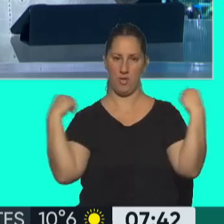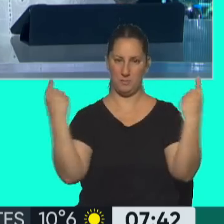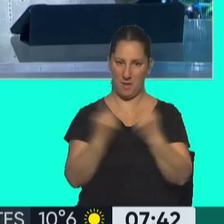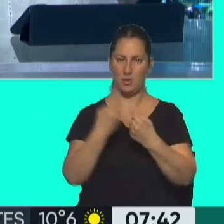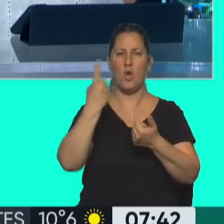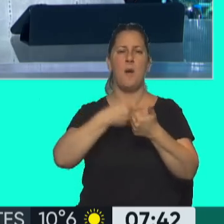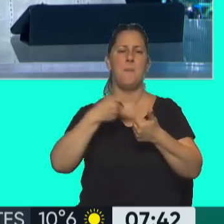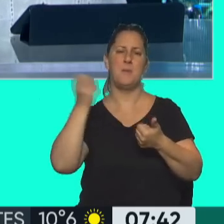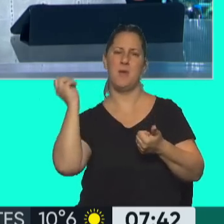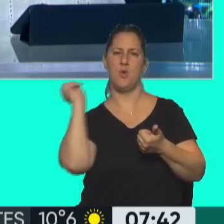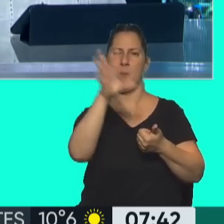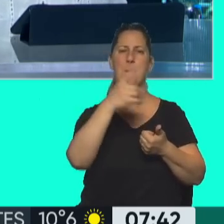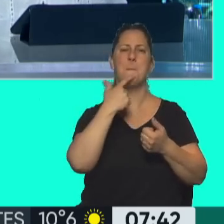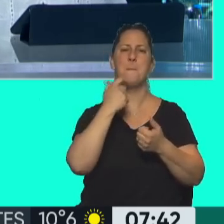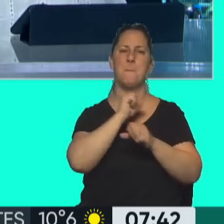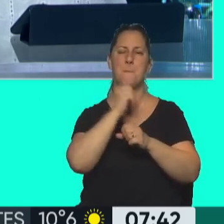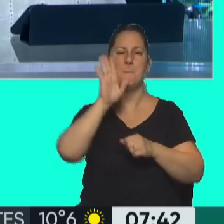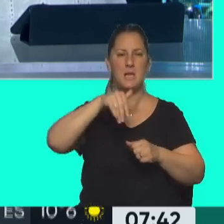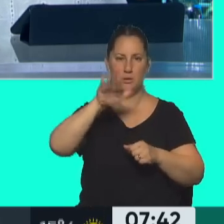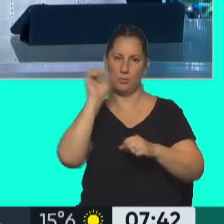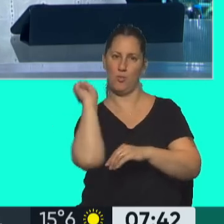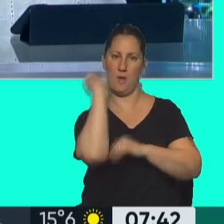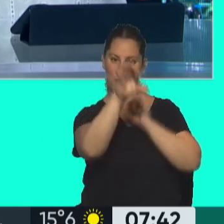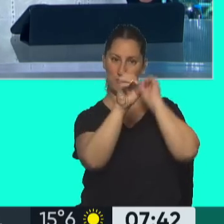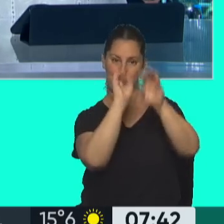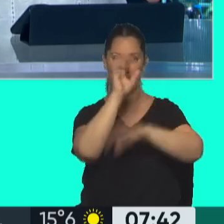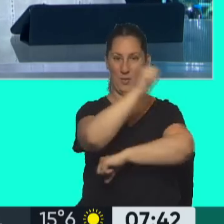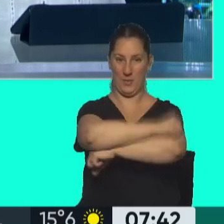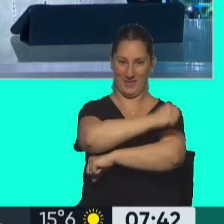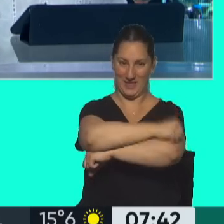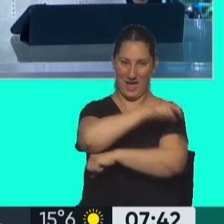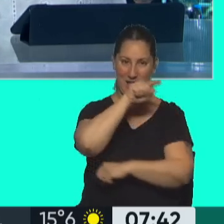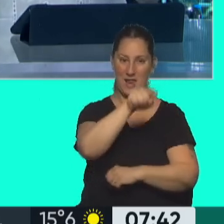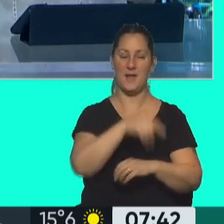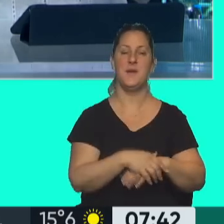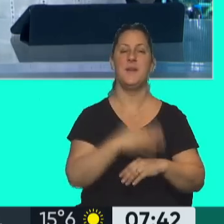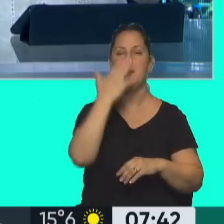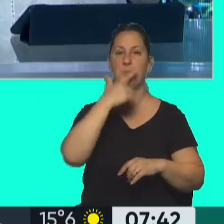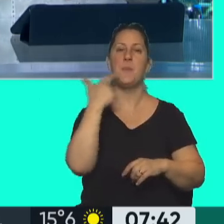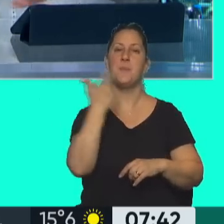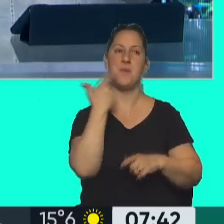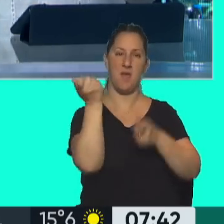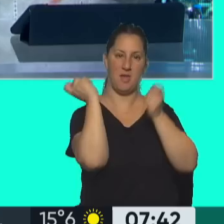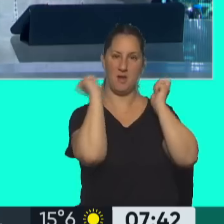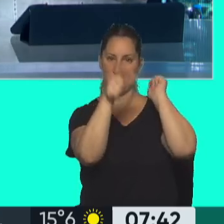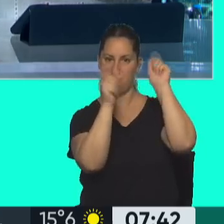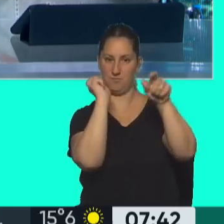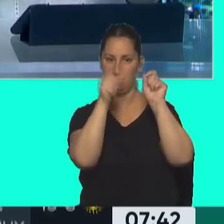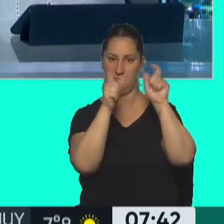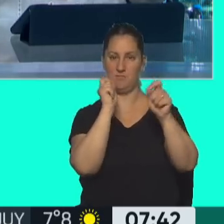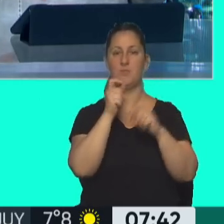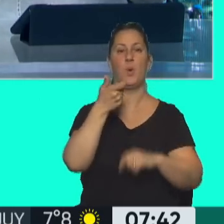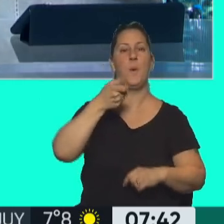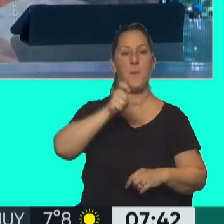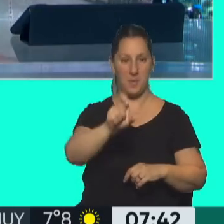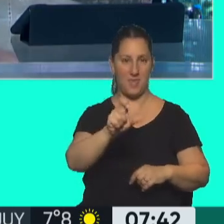arrojaron bombas de pintura a la ventana del despacho de la vicepresidenta y luego los piedrazos que recordemos derivaron en un video que